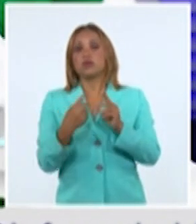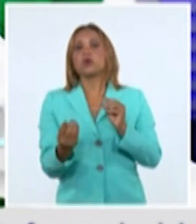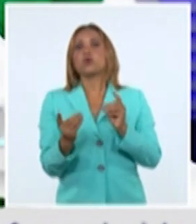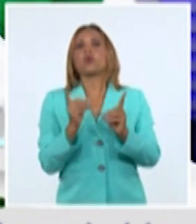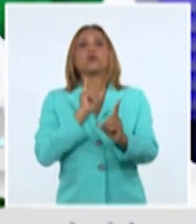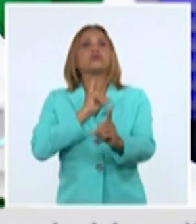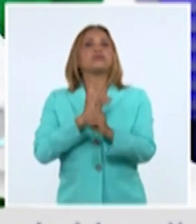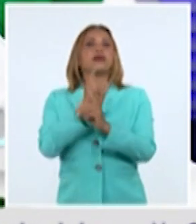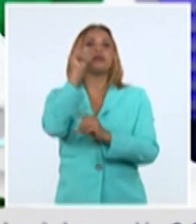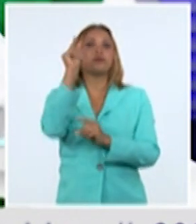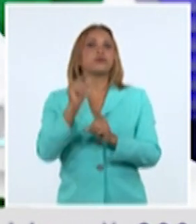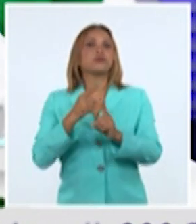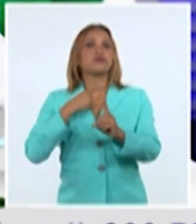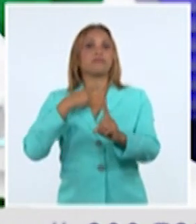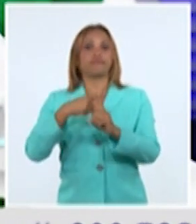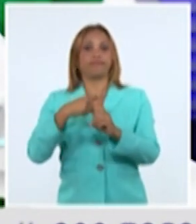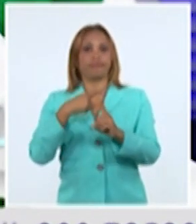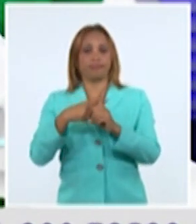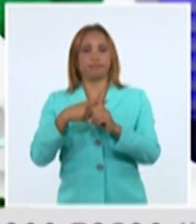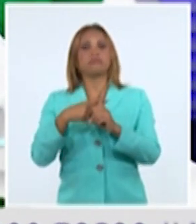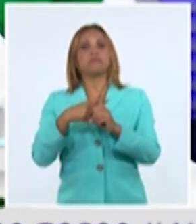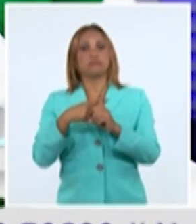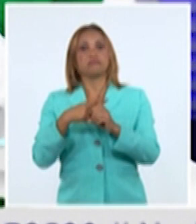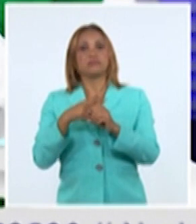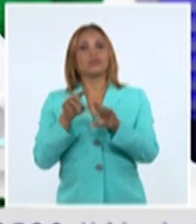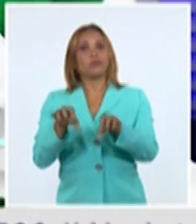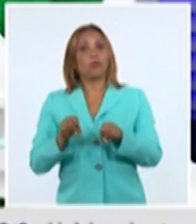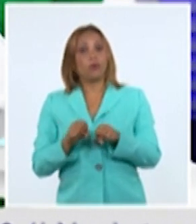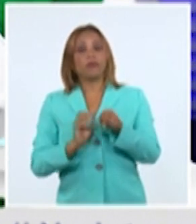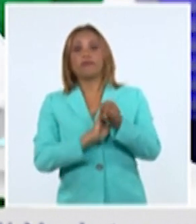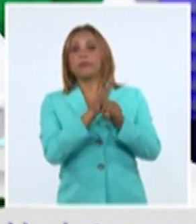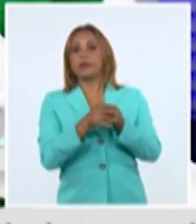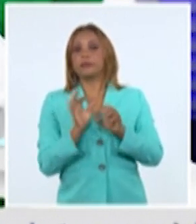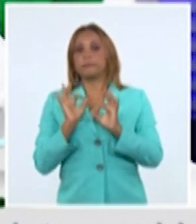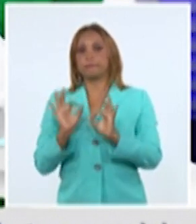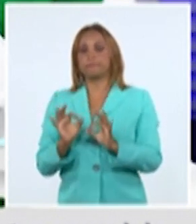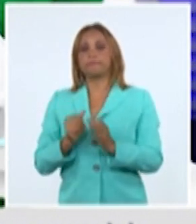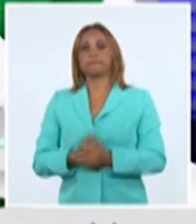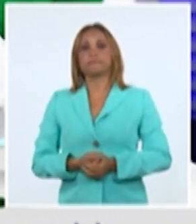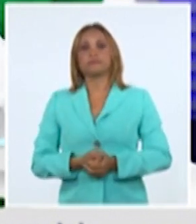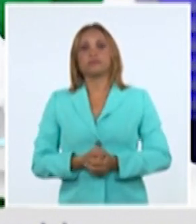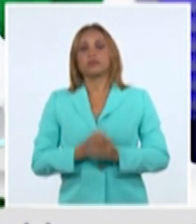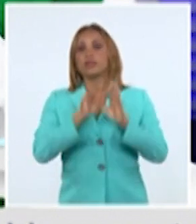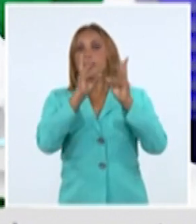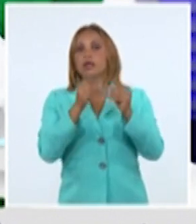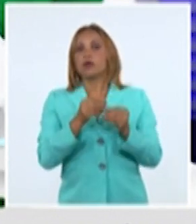casos confirmados, esa fue su fuente de infección. En el acumulado es el